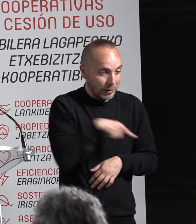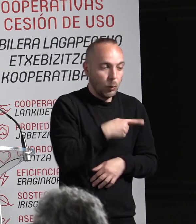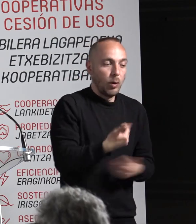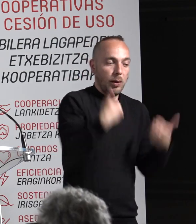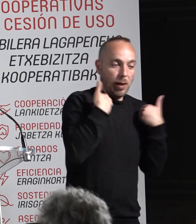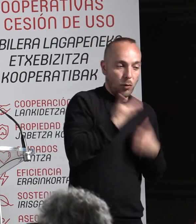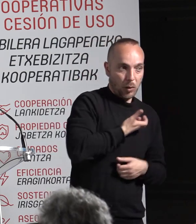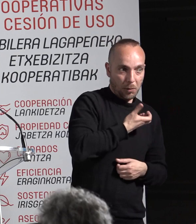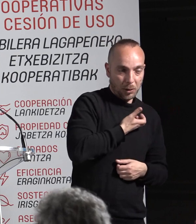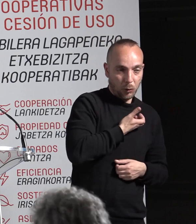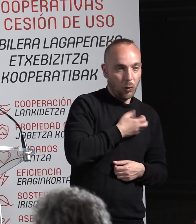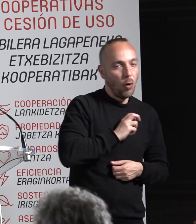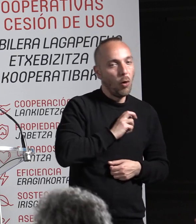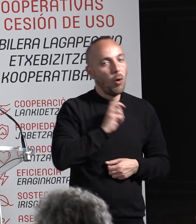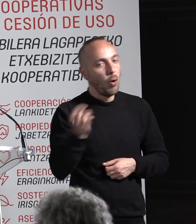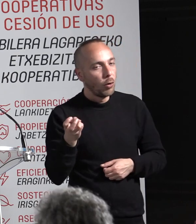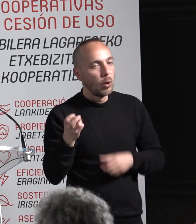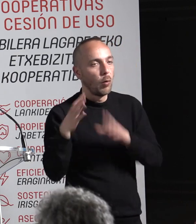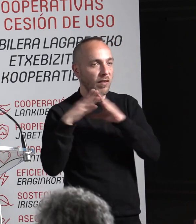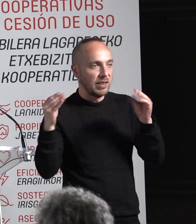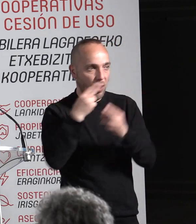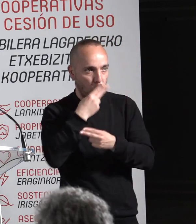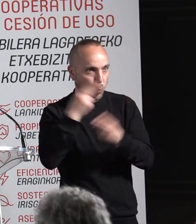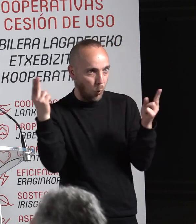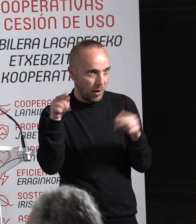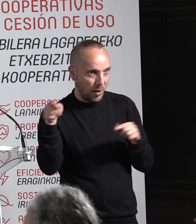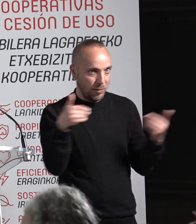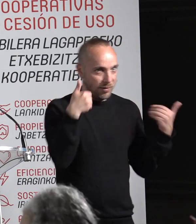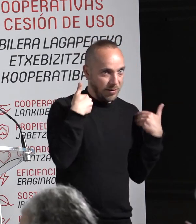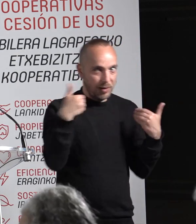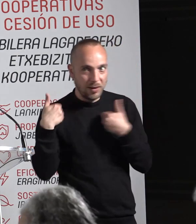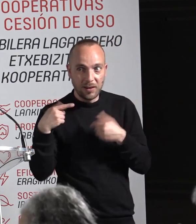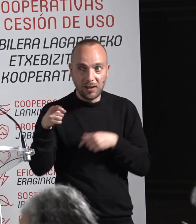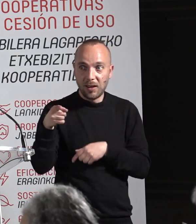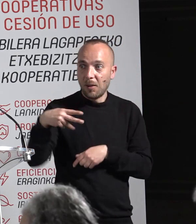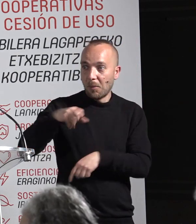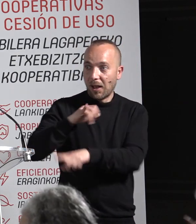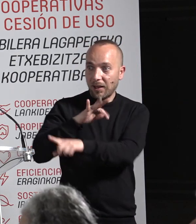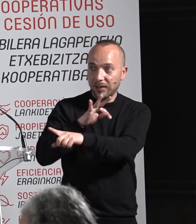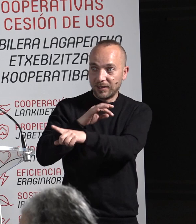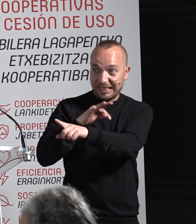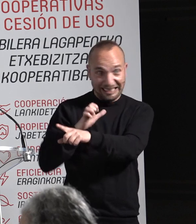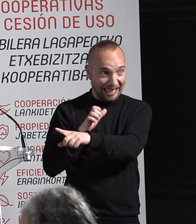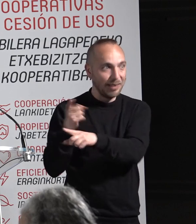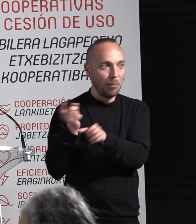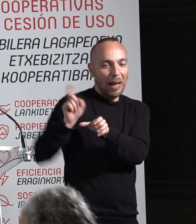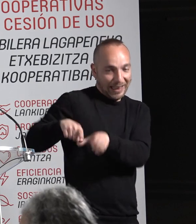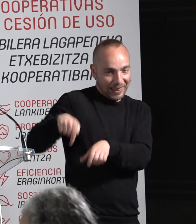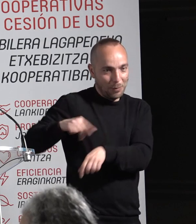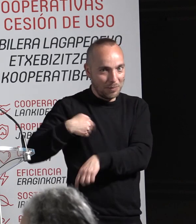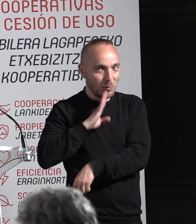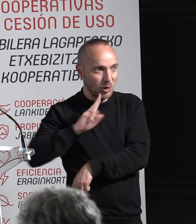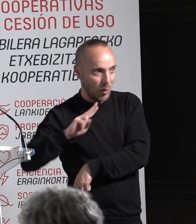ayuntamiento y otra que se hizo en la universidad pública. Justamente Maite Arrondo estuvo participando en aquella segunda que decimos.